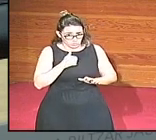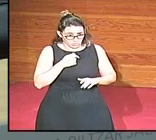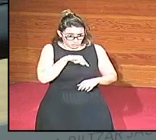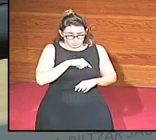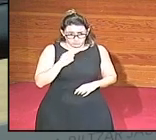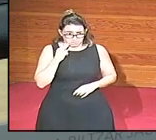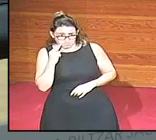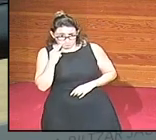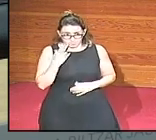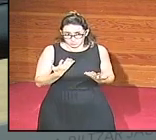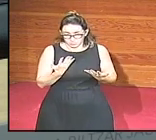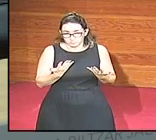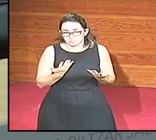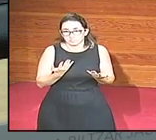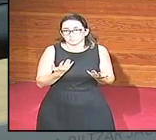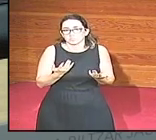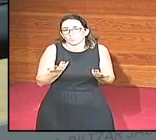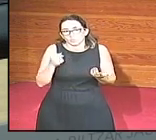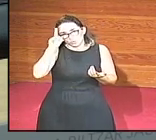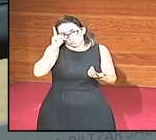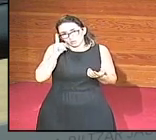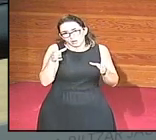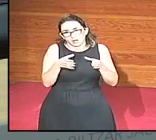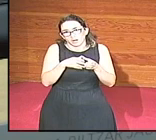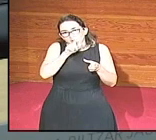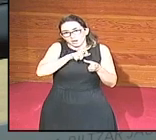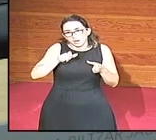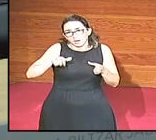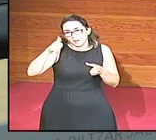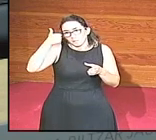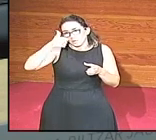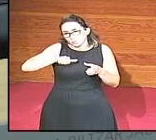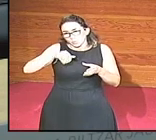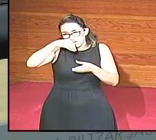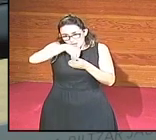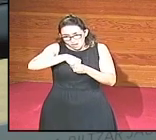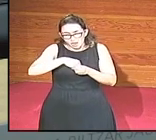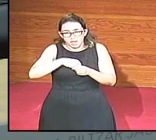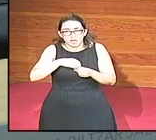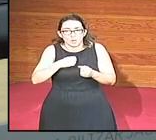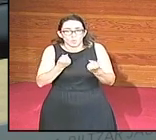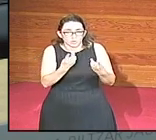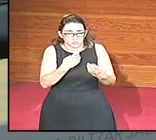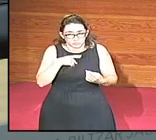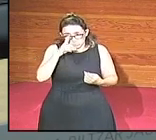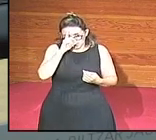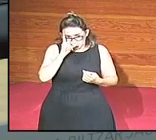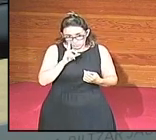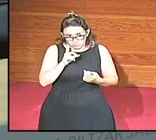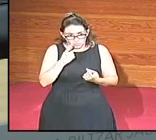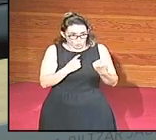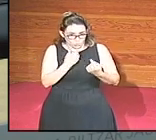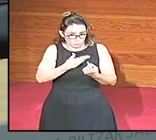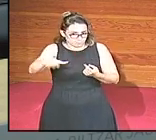Es así de sencillo. De todas formas, no sé cuánta población masculina debe quedar en Lugansk y en Donetsk ahora mismo. Los han mandado de carne picada